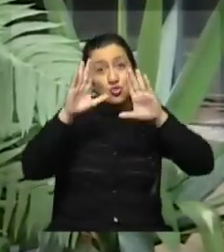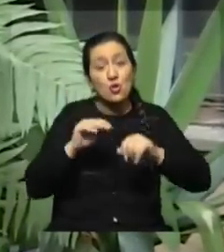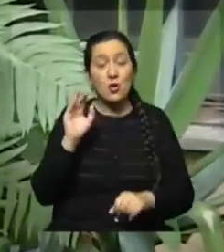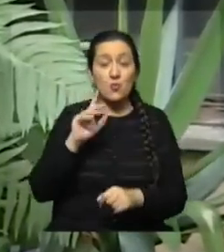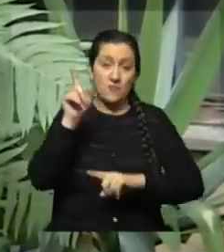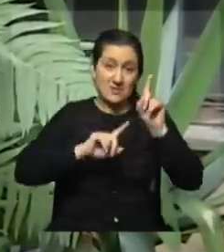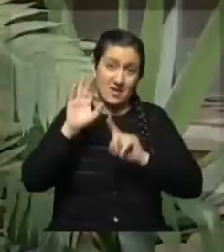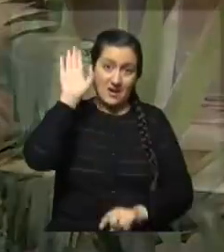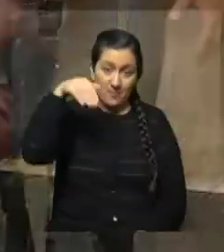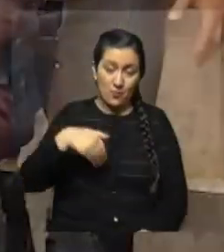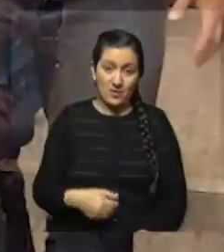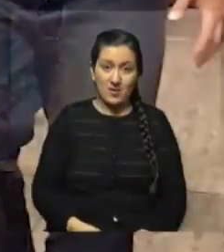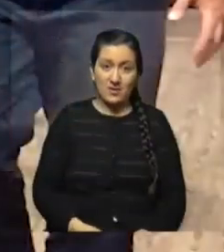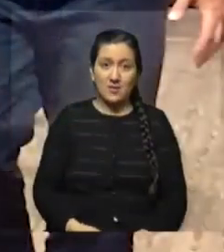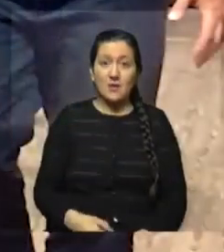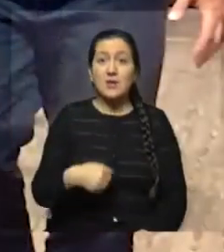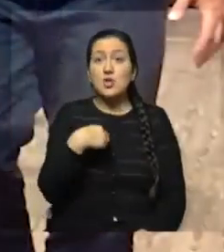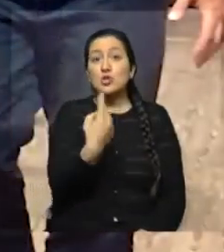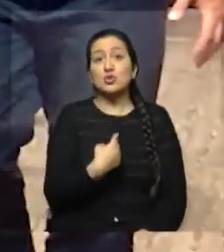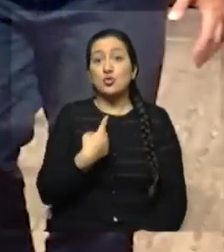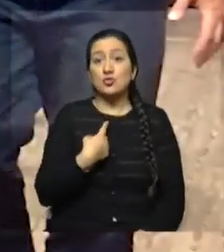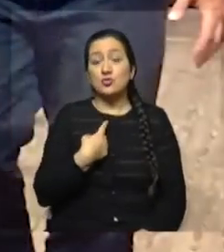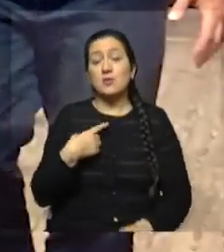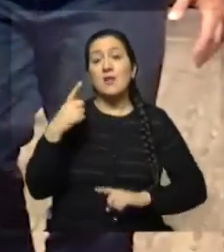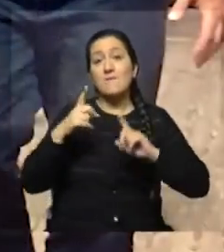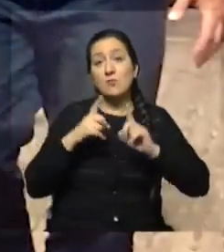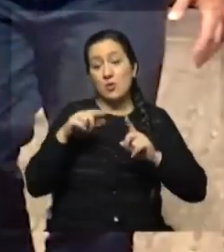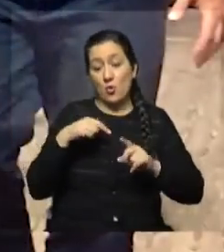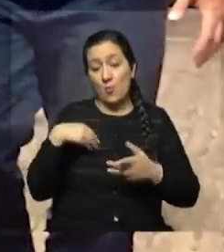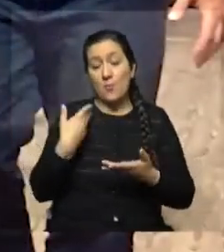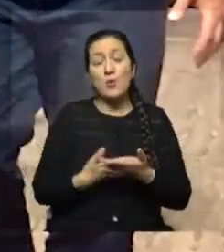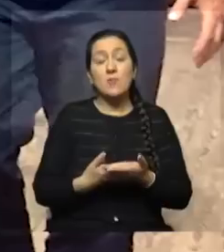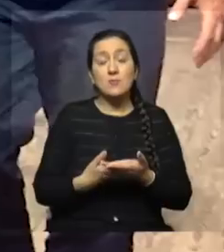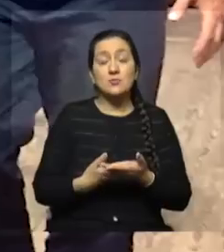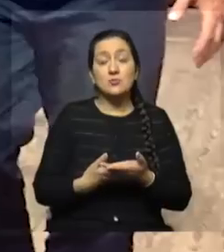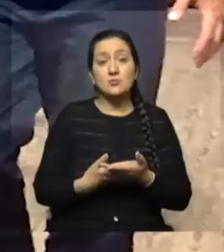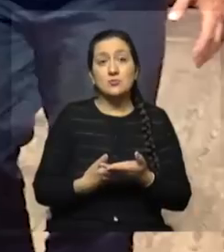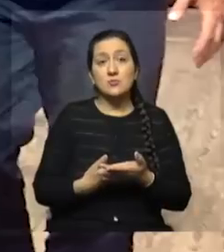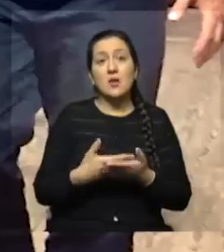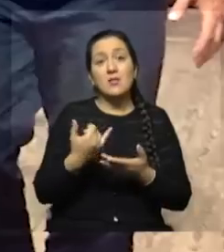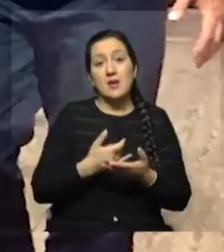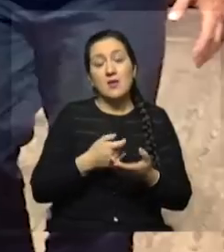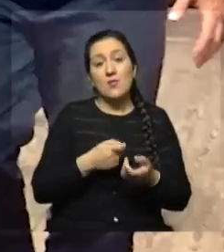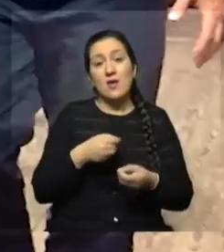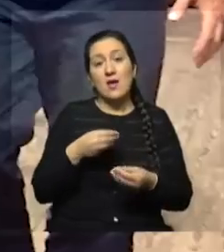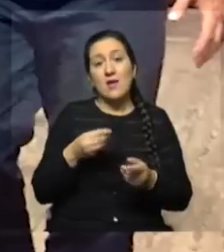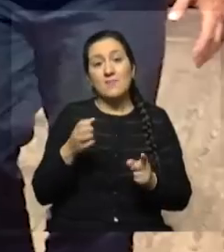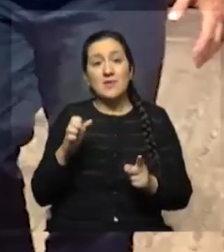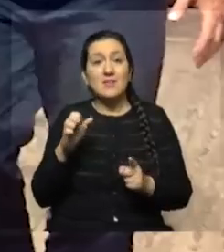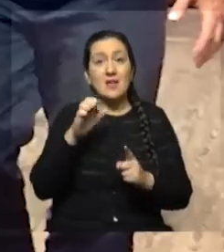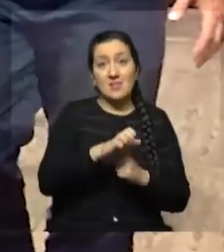República y específicamente nosotros de aquí de la facultad nos proponemos tener como una línea estratégica de trabajo